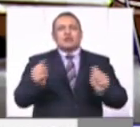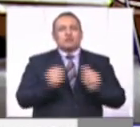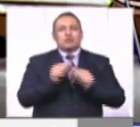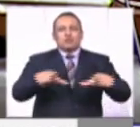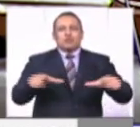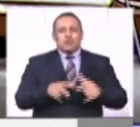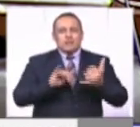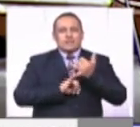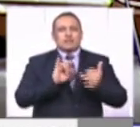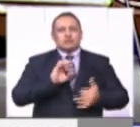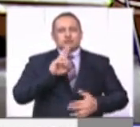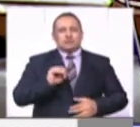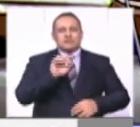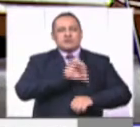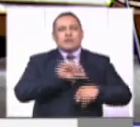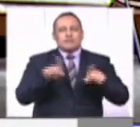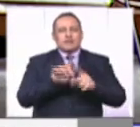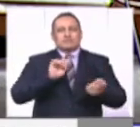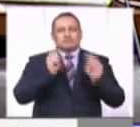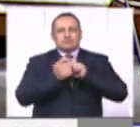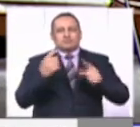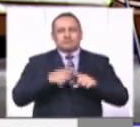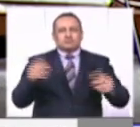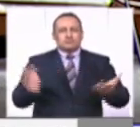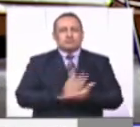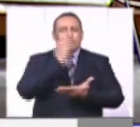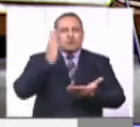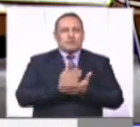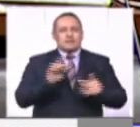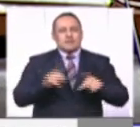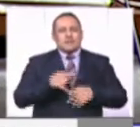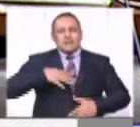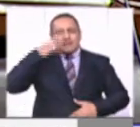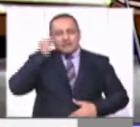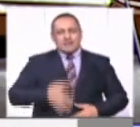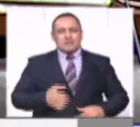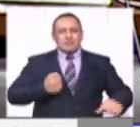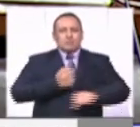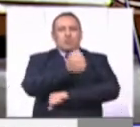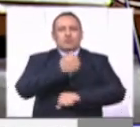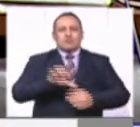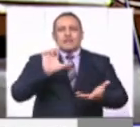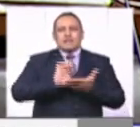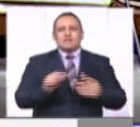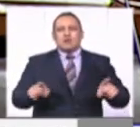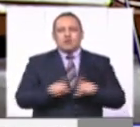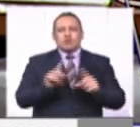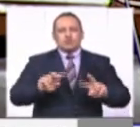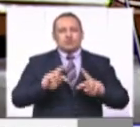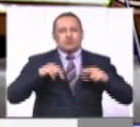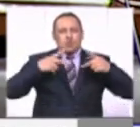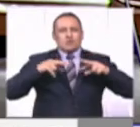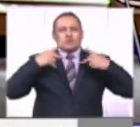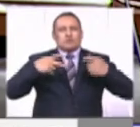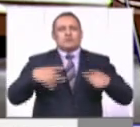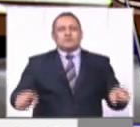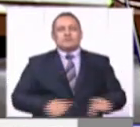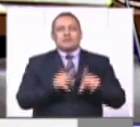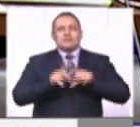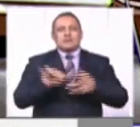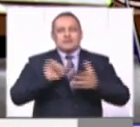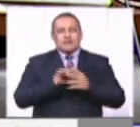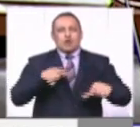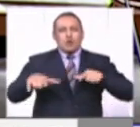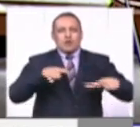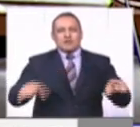andino dio sus frutos traducidos en las violentas sazonadas y supuestas tomas de Lima que dieron lugar a las constantes manifestaciones violentas Ataque a